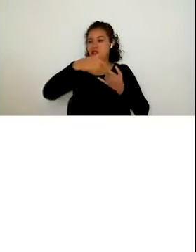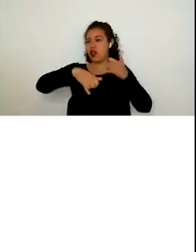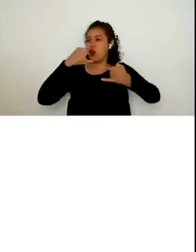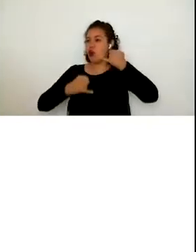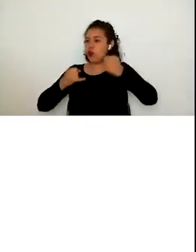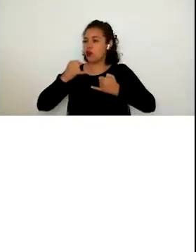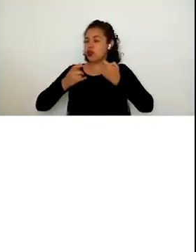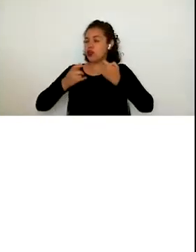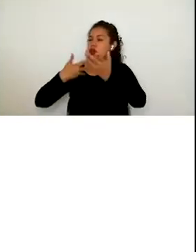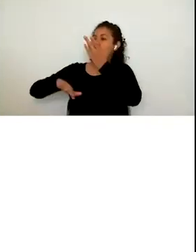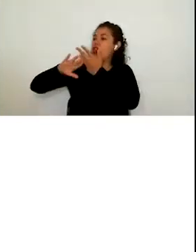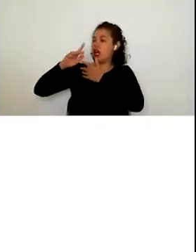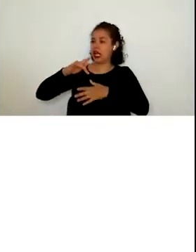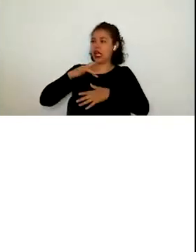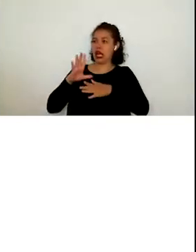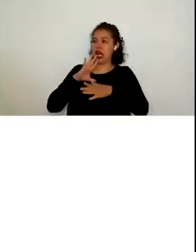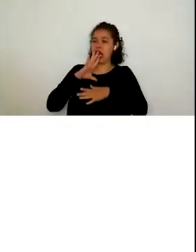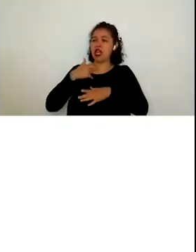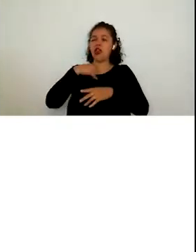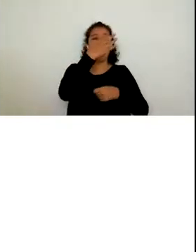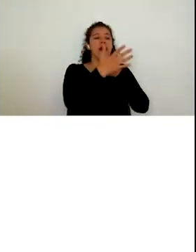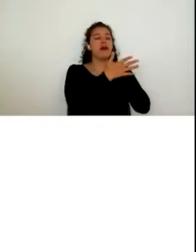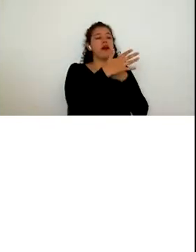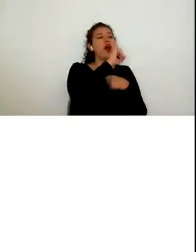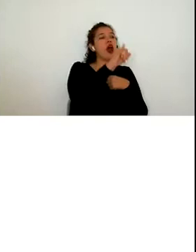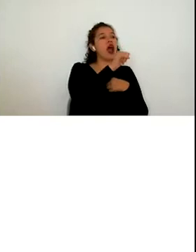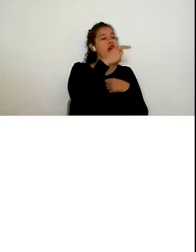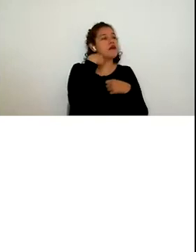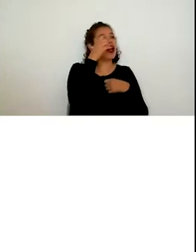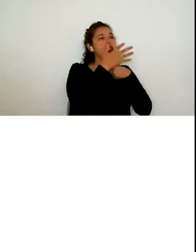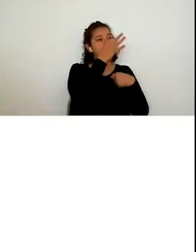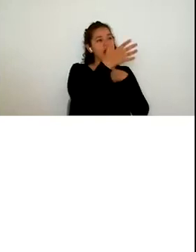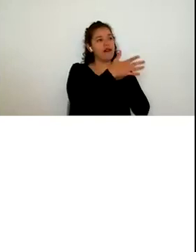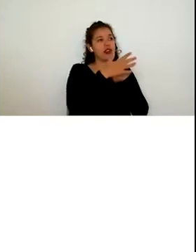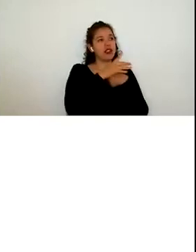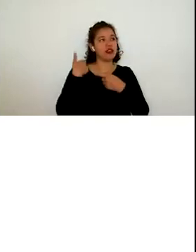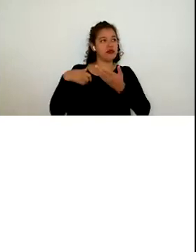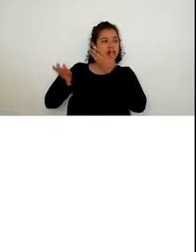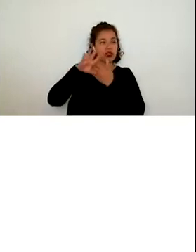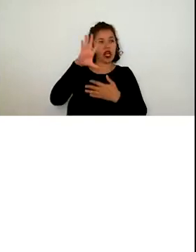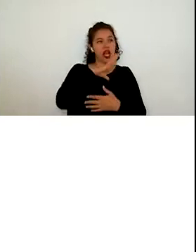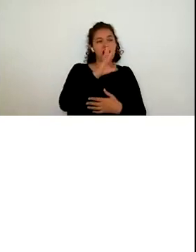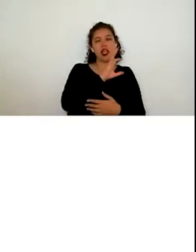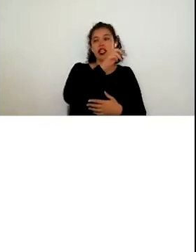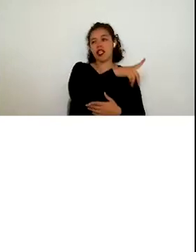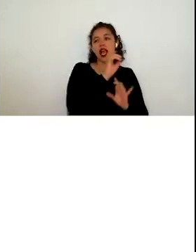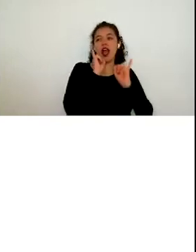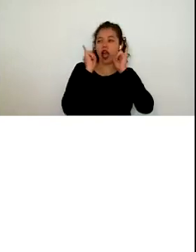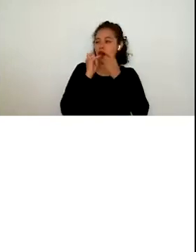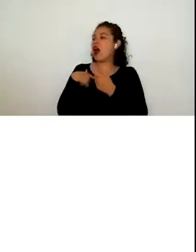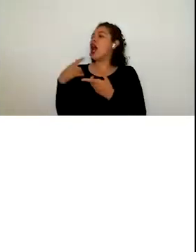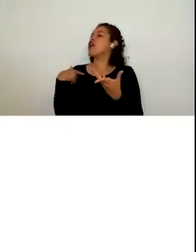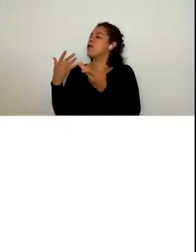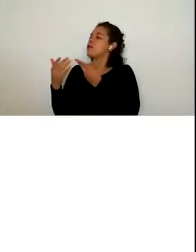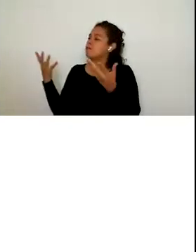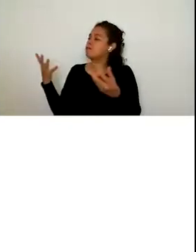su contra, para que la Junta determine las acciones que puede llegar a hacer.